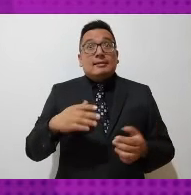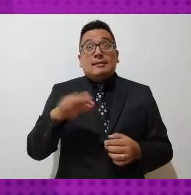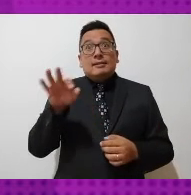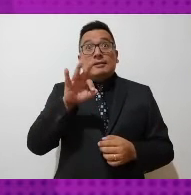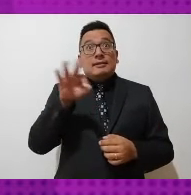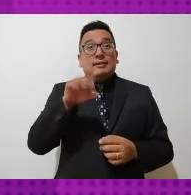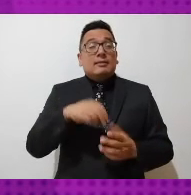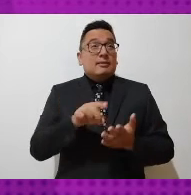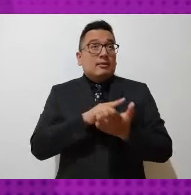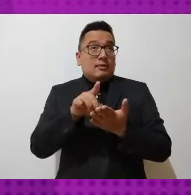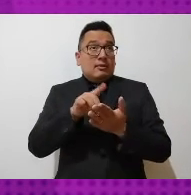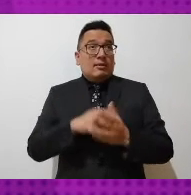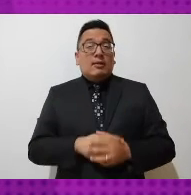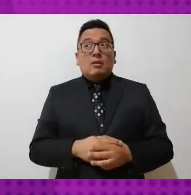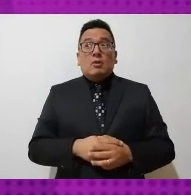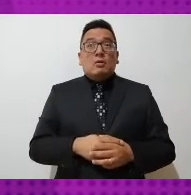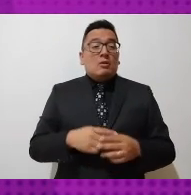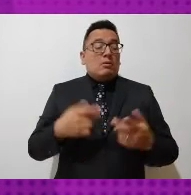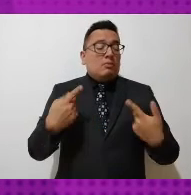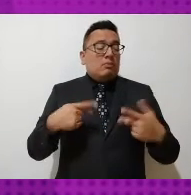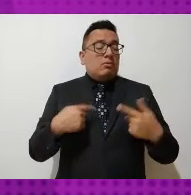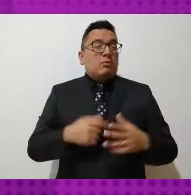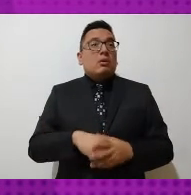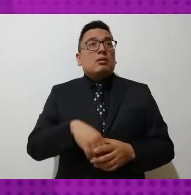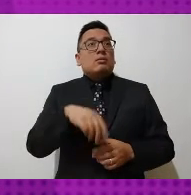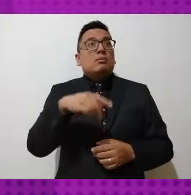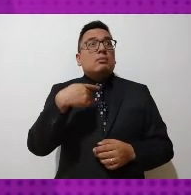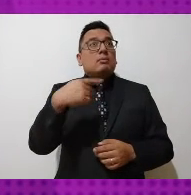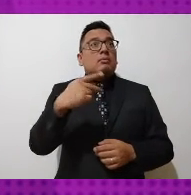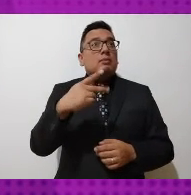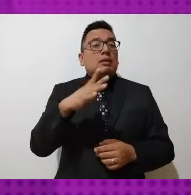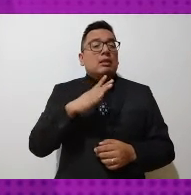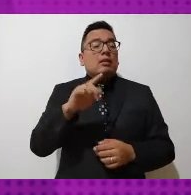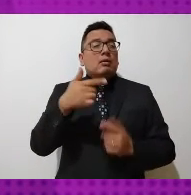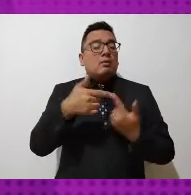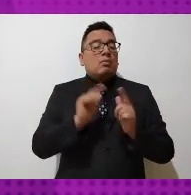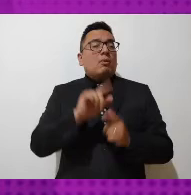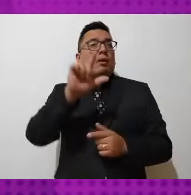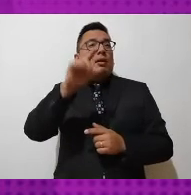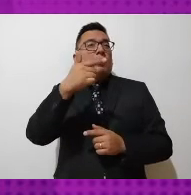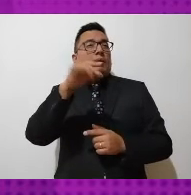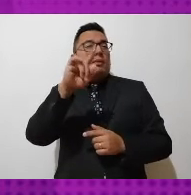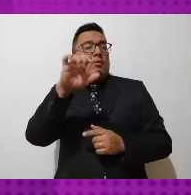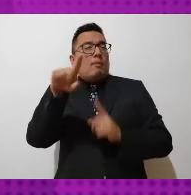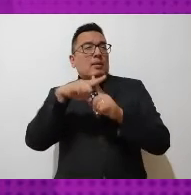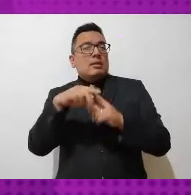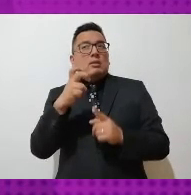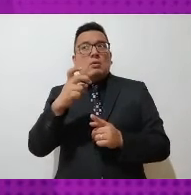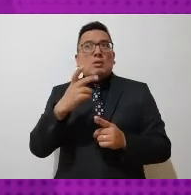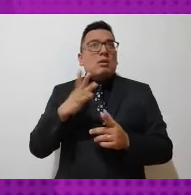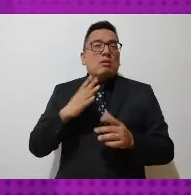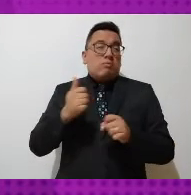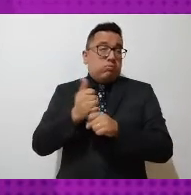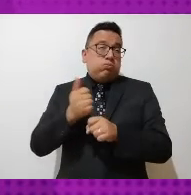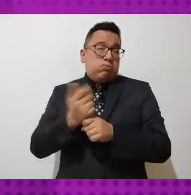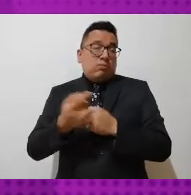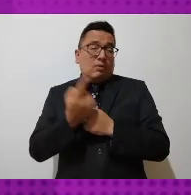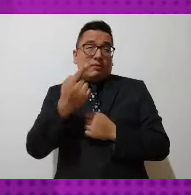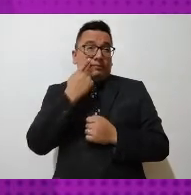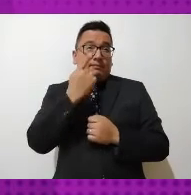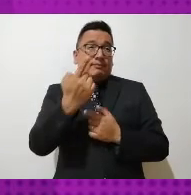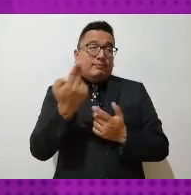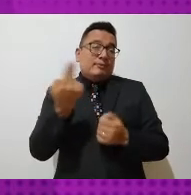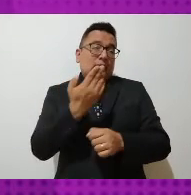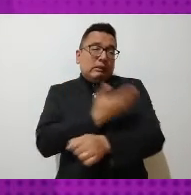usurpación de los derechos y de los logros de las personas pertenecientes a la comunidad de la diversidad sexual. Y es que hay que decirlo de este